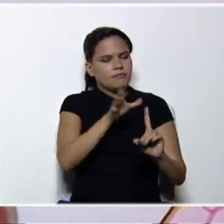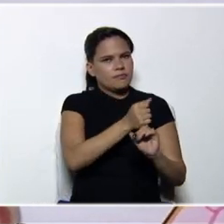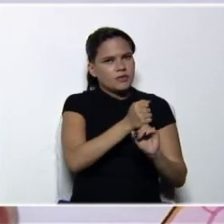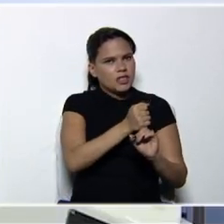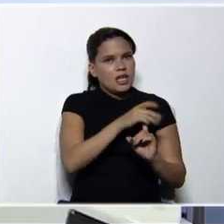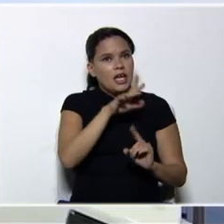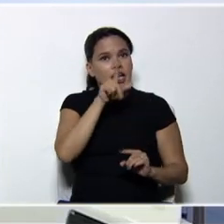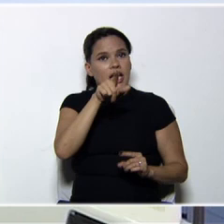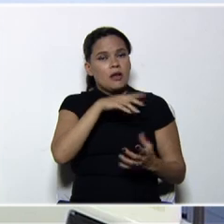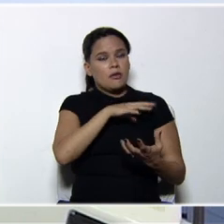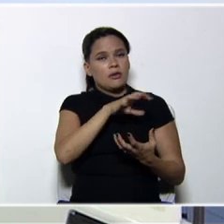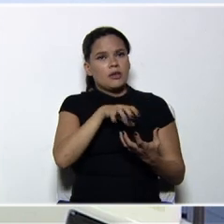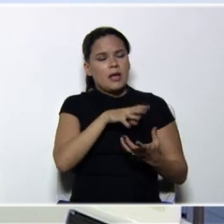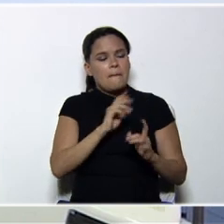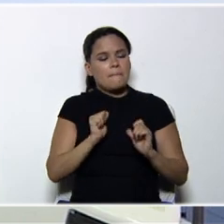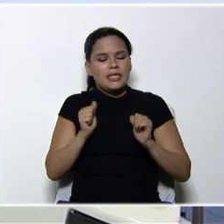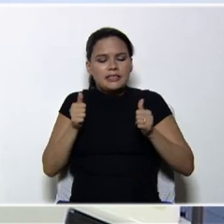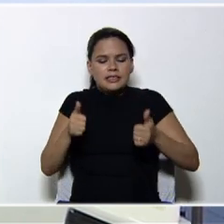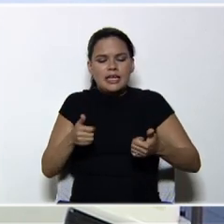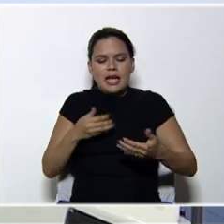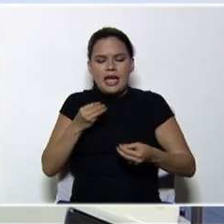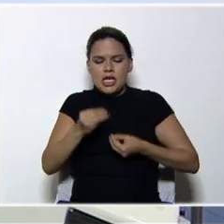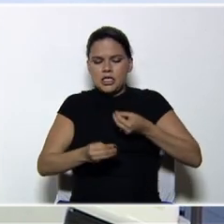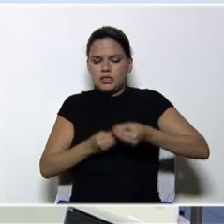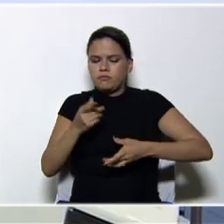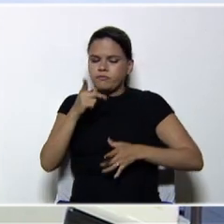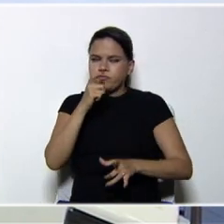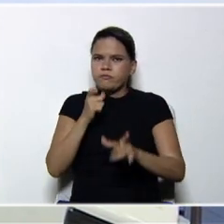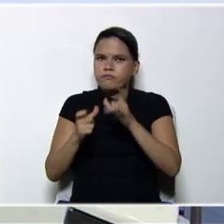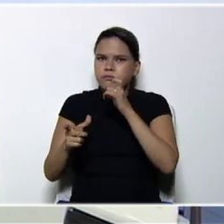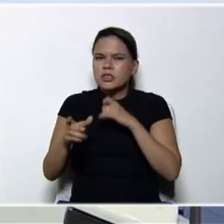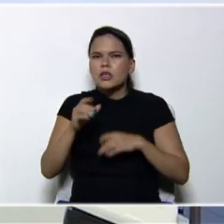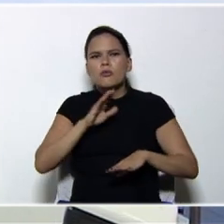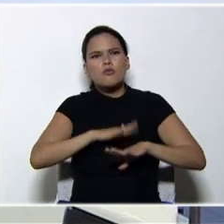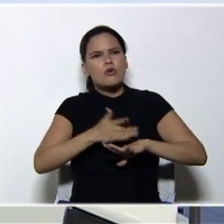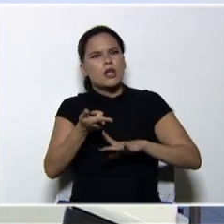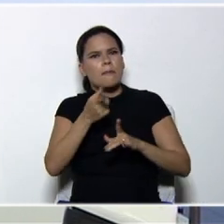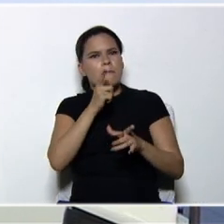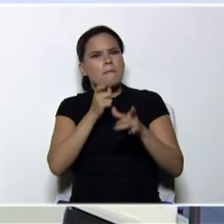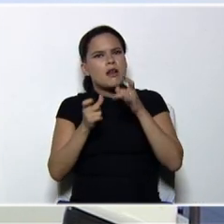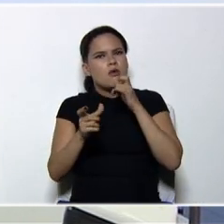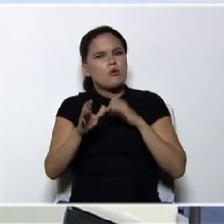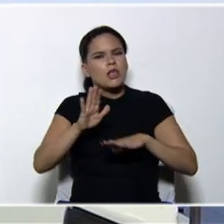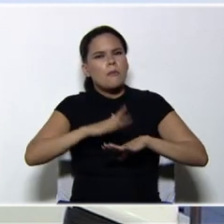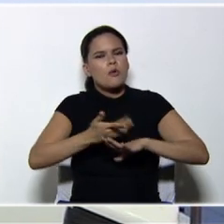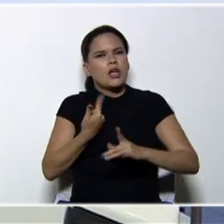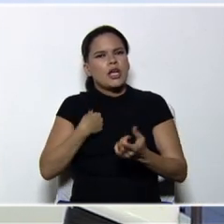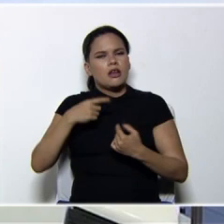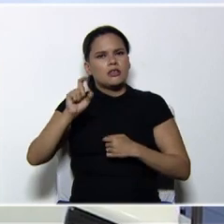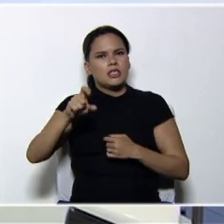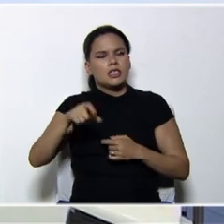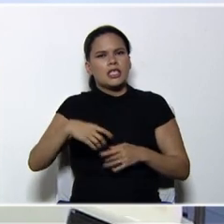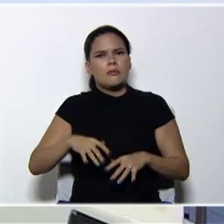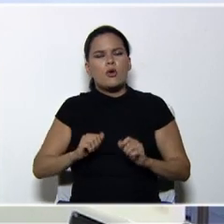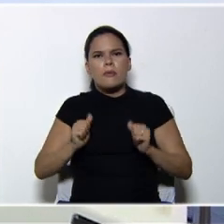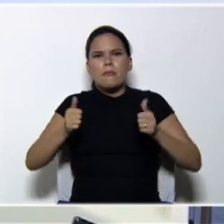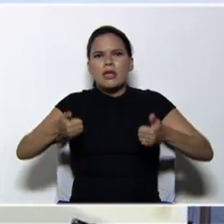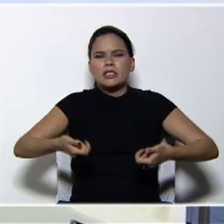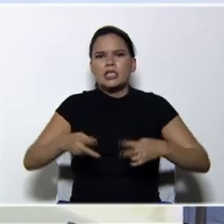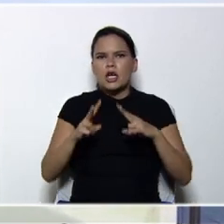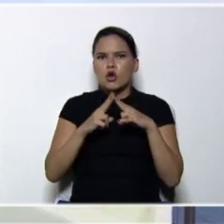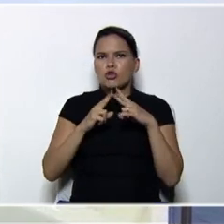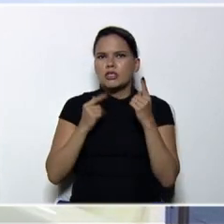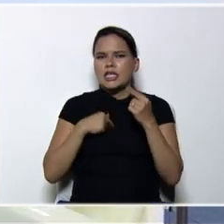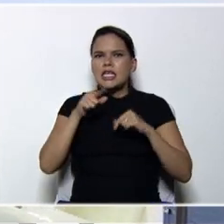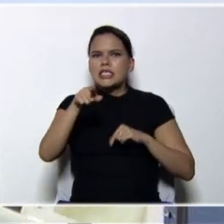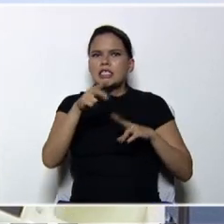a ustedes empezar a generar preguntas. ¿Por qué preguntas? Porque necesitamos empezar a conocer. Y ese